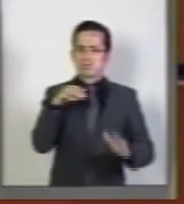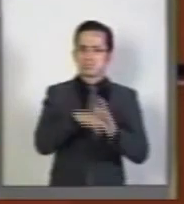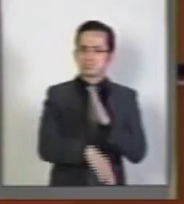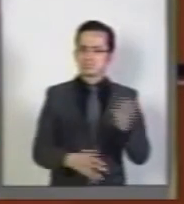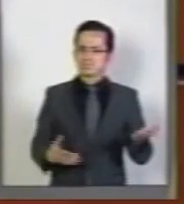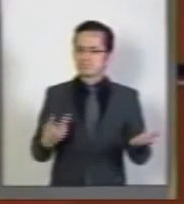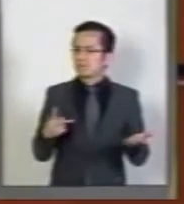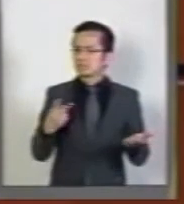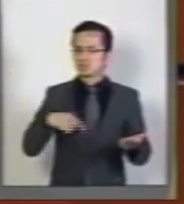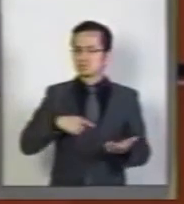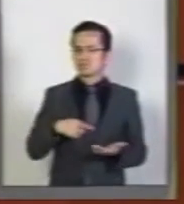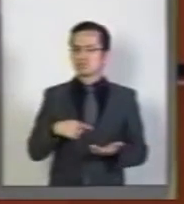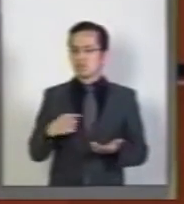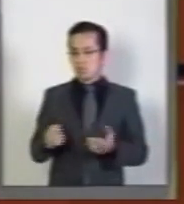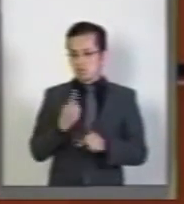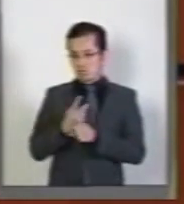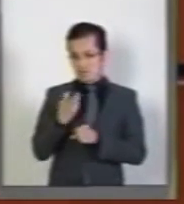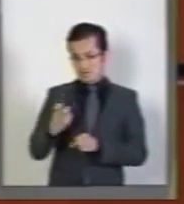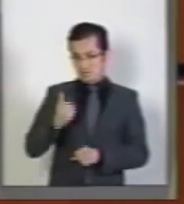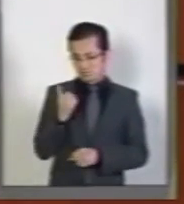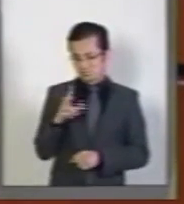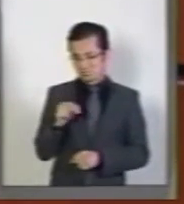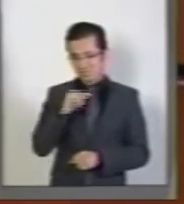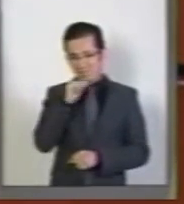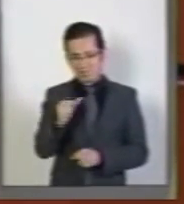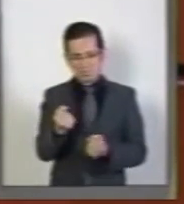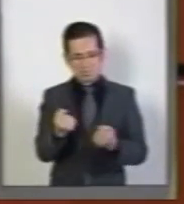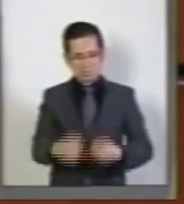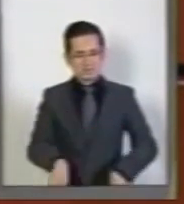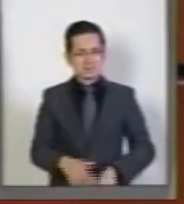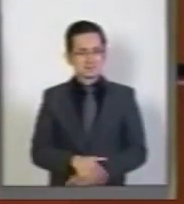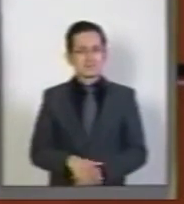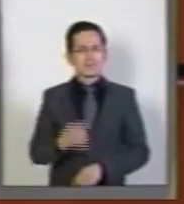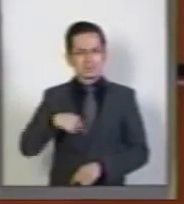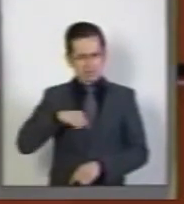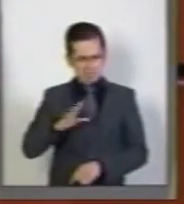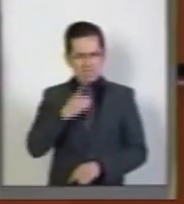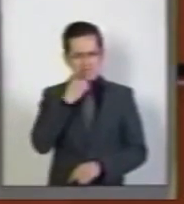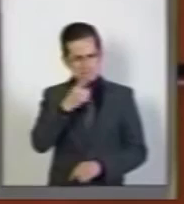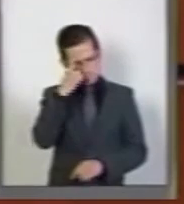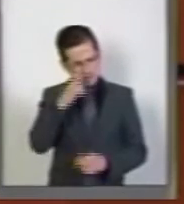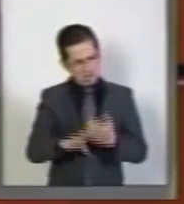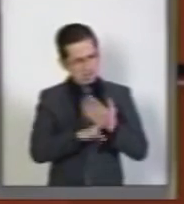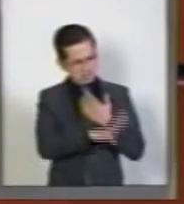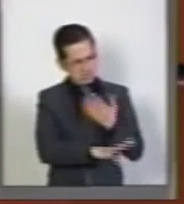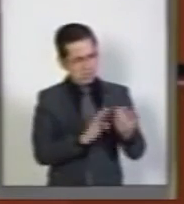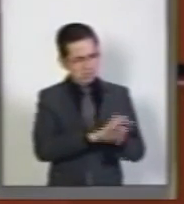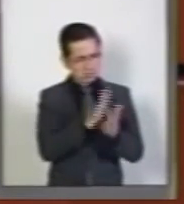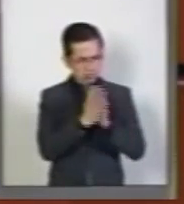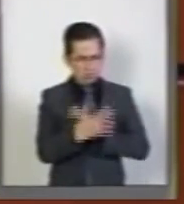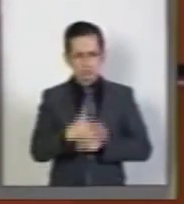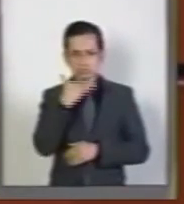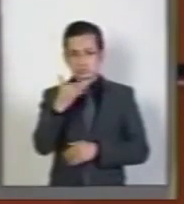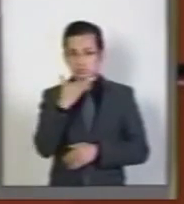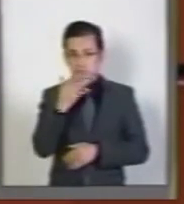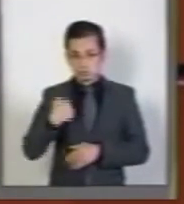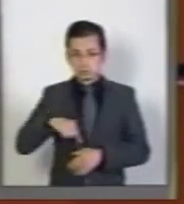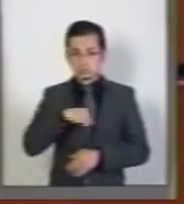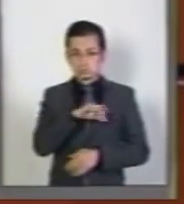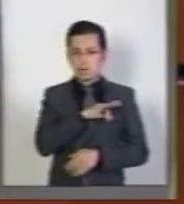en el debate sobre el Sistema Nacional Anticorrupción. En materia de combate a la corrupción, no podemos actuar a